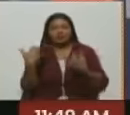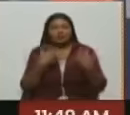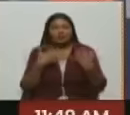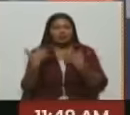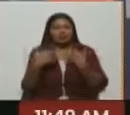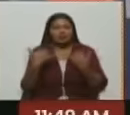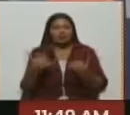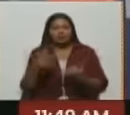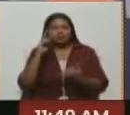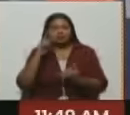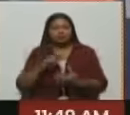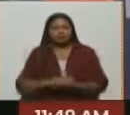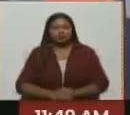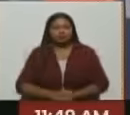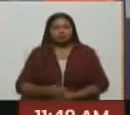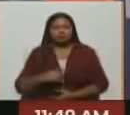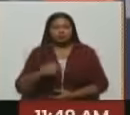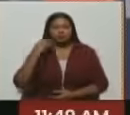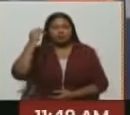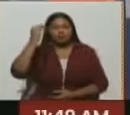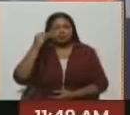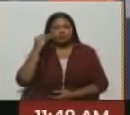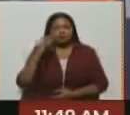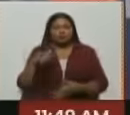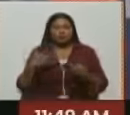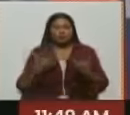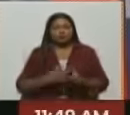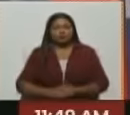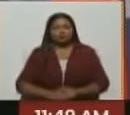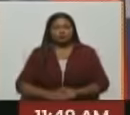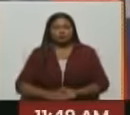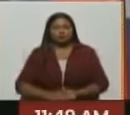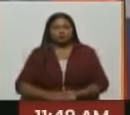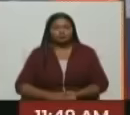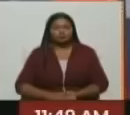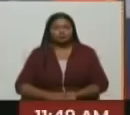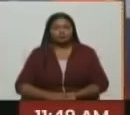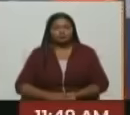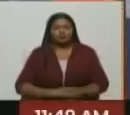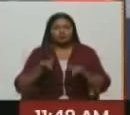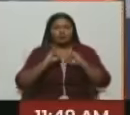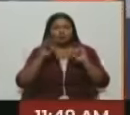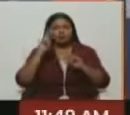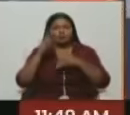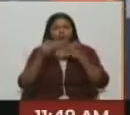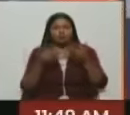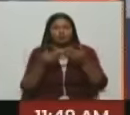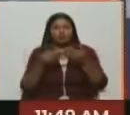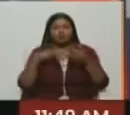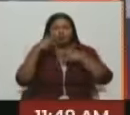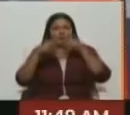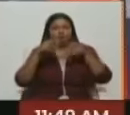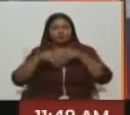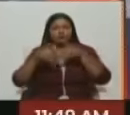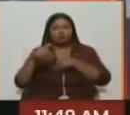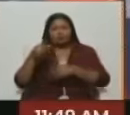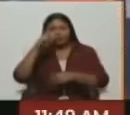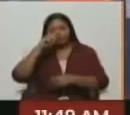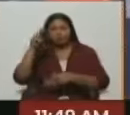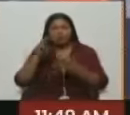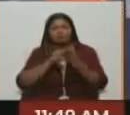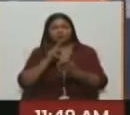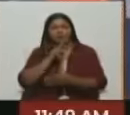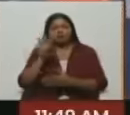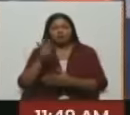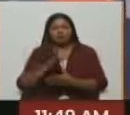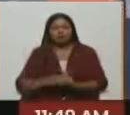y que cuando pensábamos que ya a la víspera de este proceso electoral del año